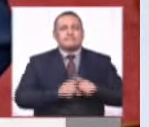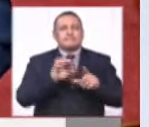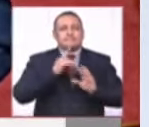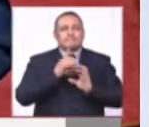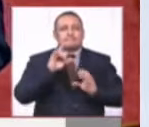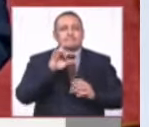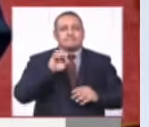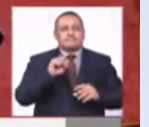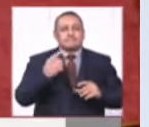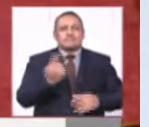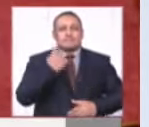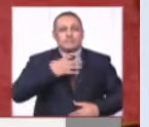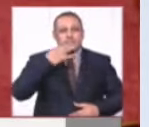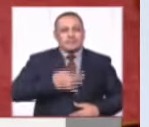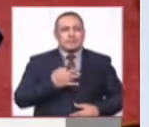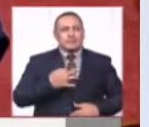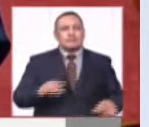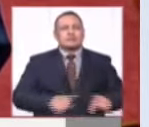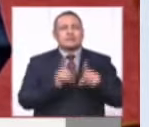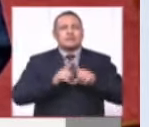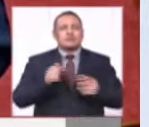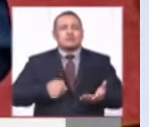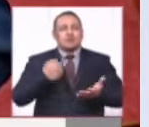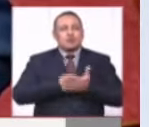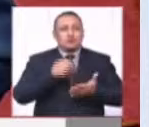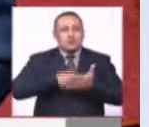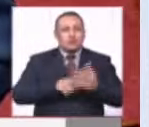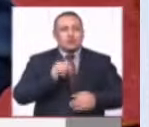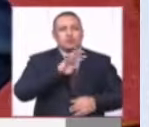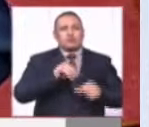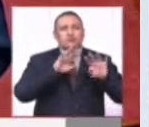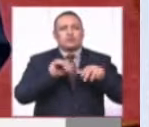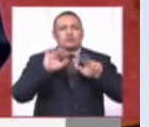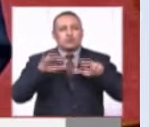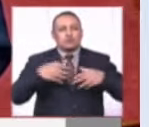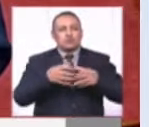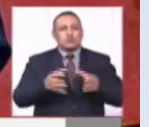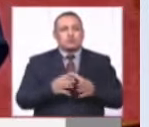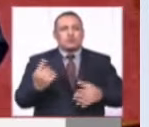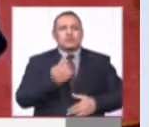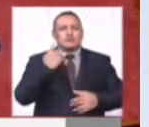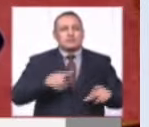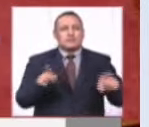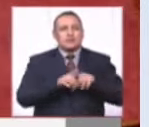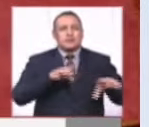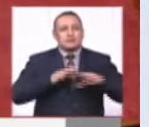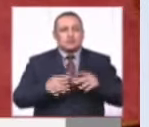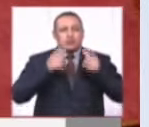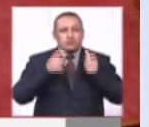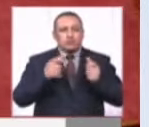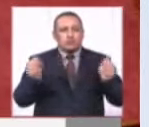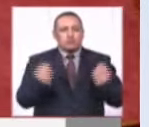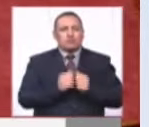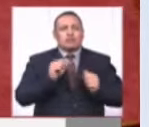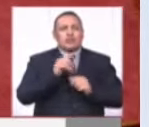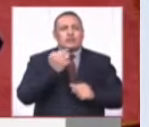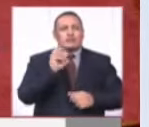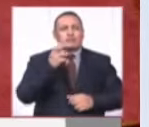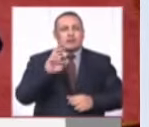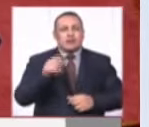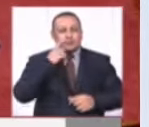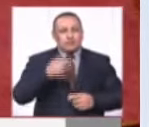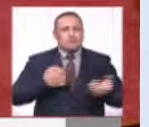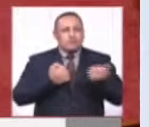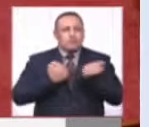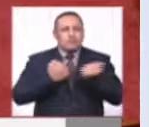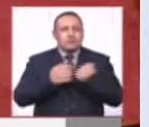es un problema real aquí. Hemos contratado 498 brigadas para hacer control larvario, fumigación,